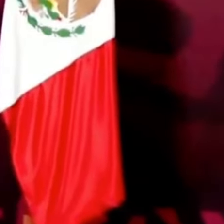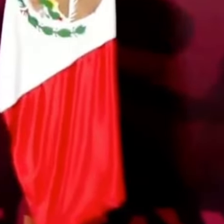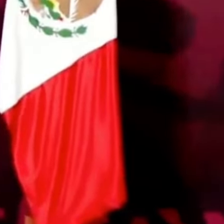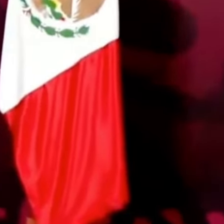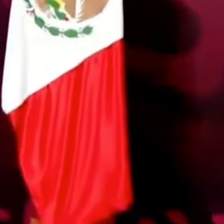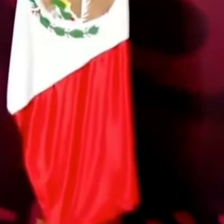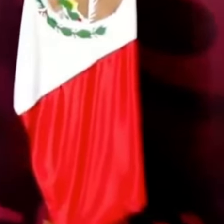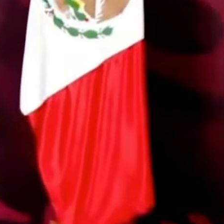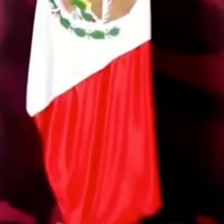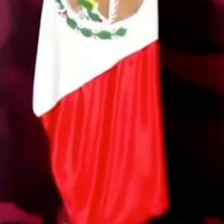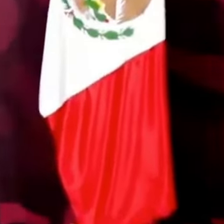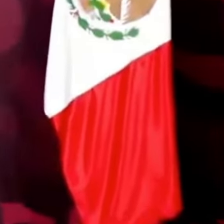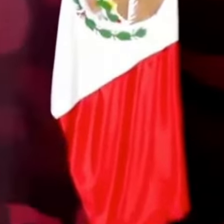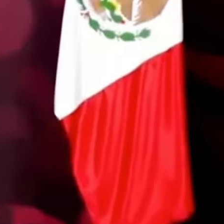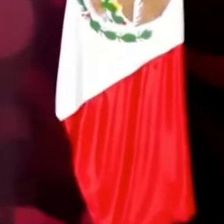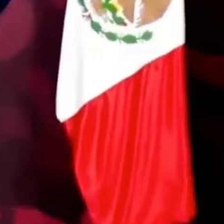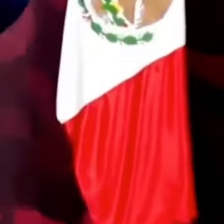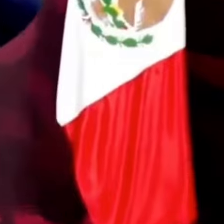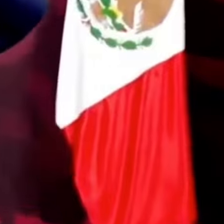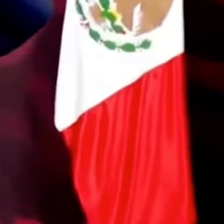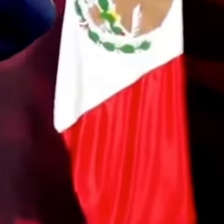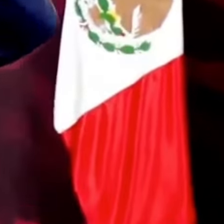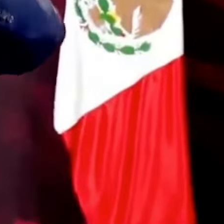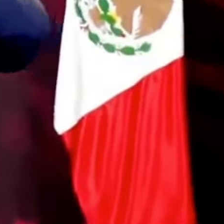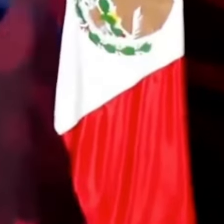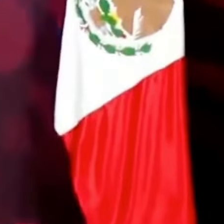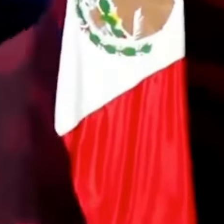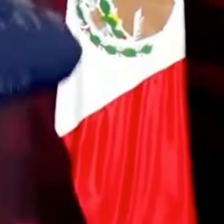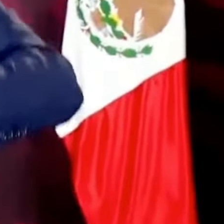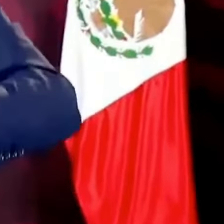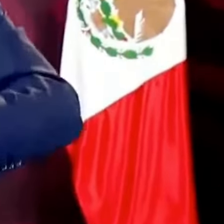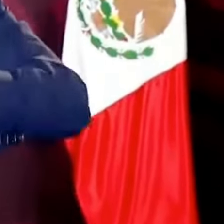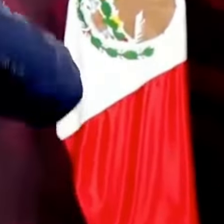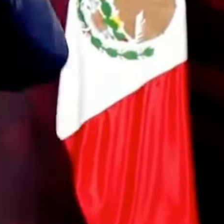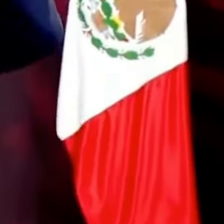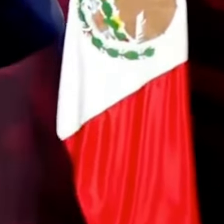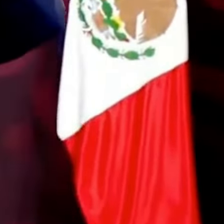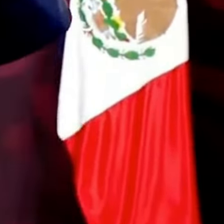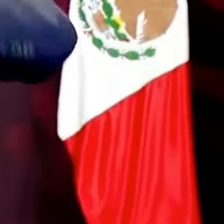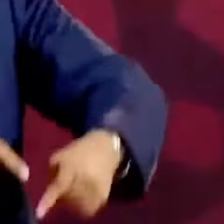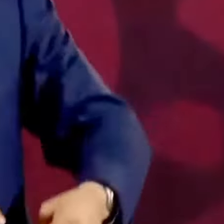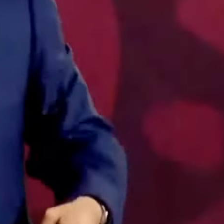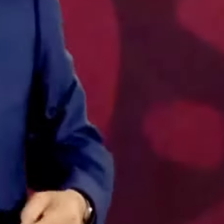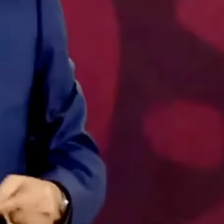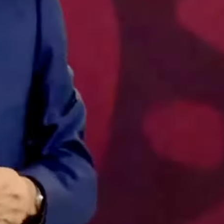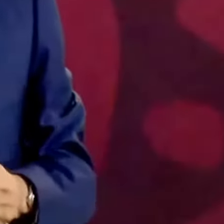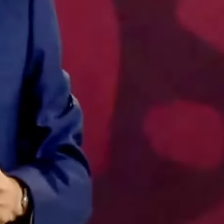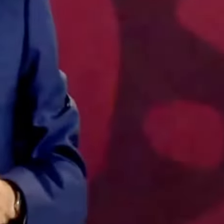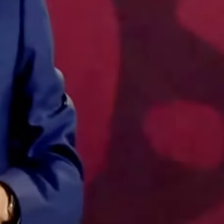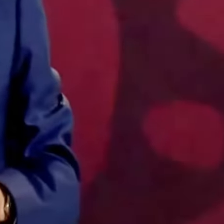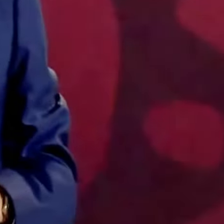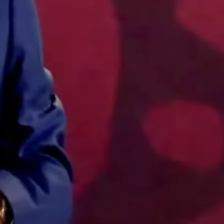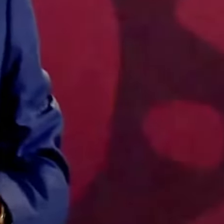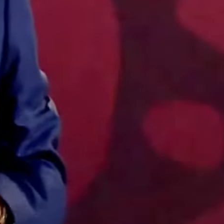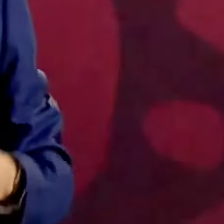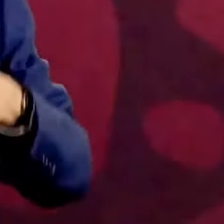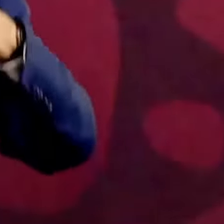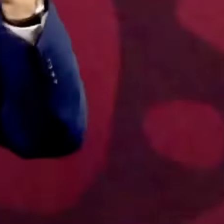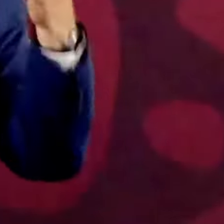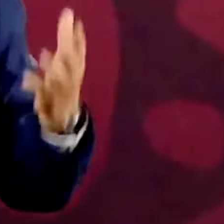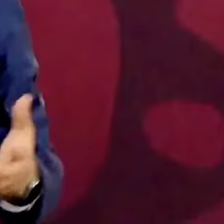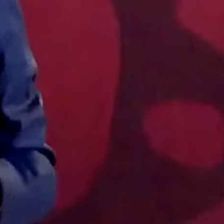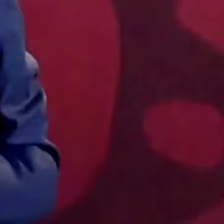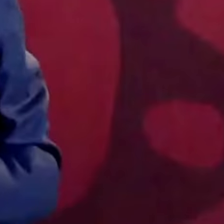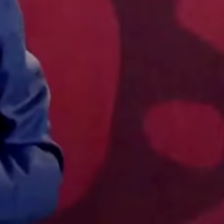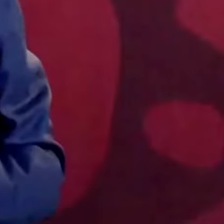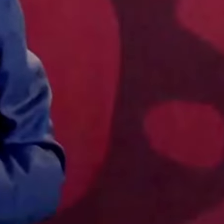y pasa de una instancia a otra y en algunos casos ya han habido fallos, pero de toda